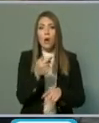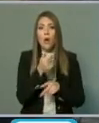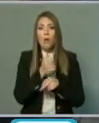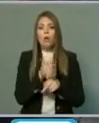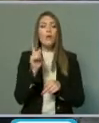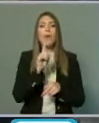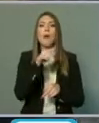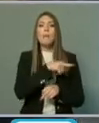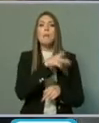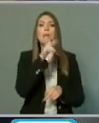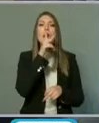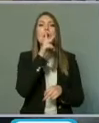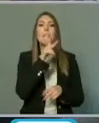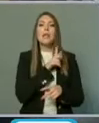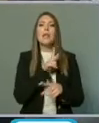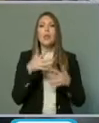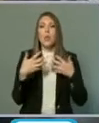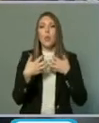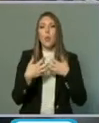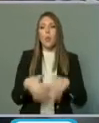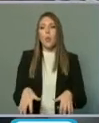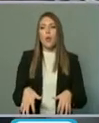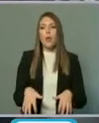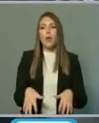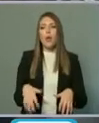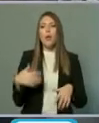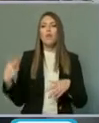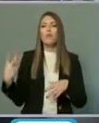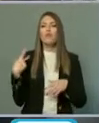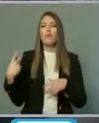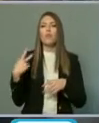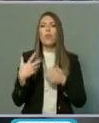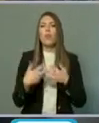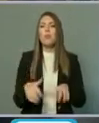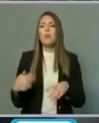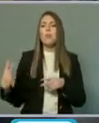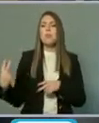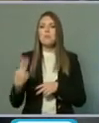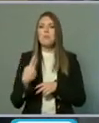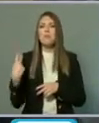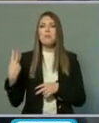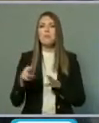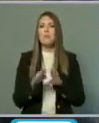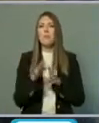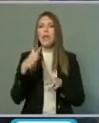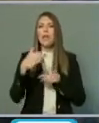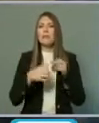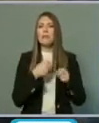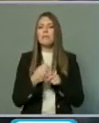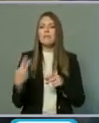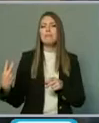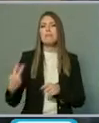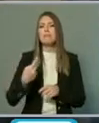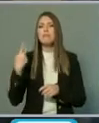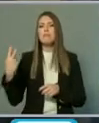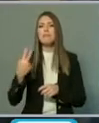cuñado. Pero yo me crié con mi cuñado a fin de cuentas desde los 15 años. O sea que